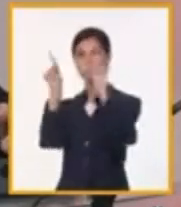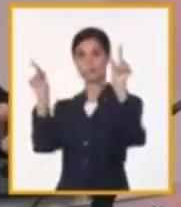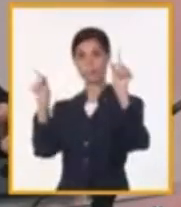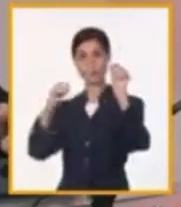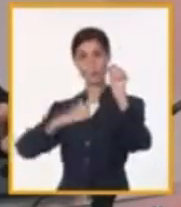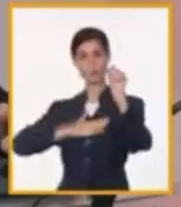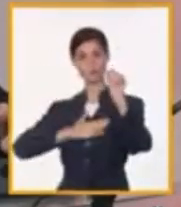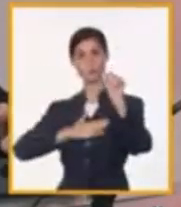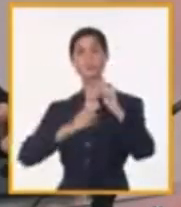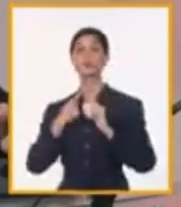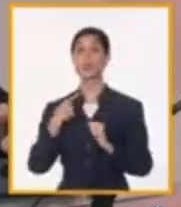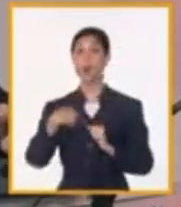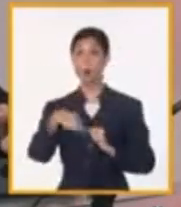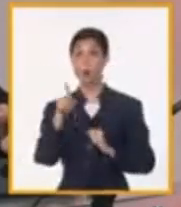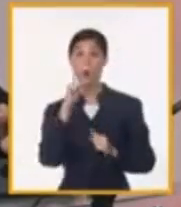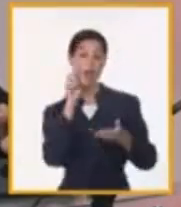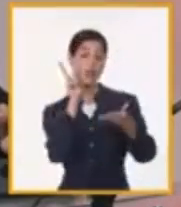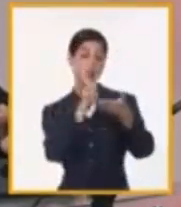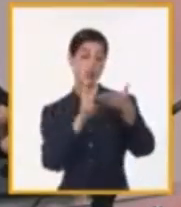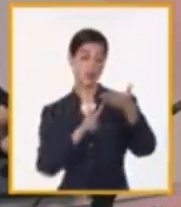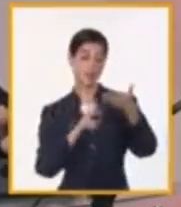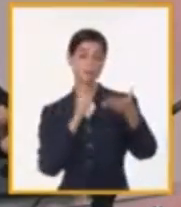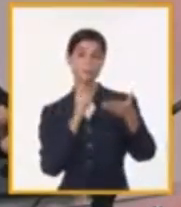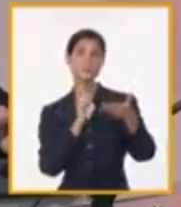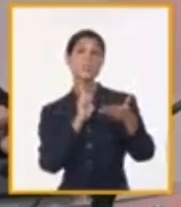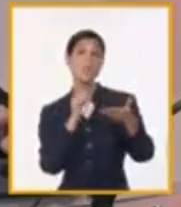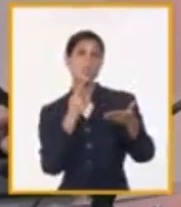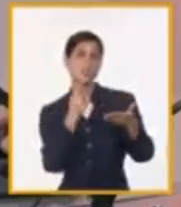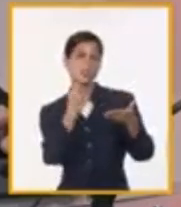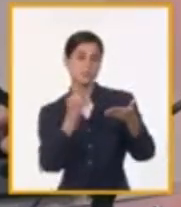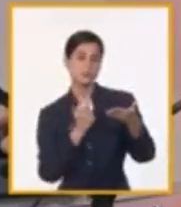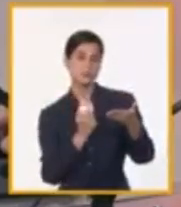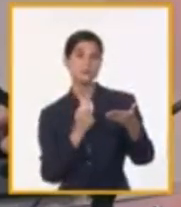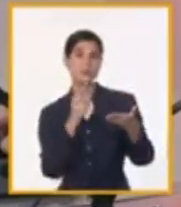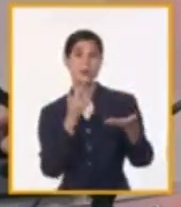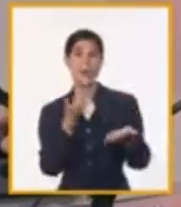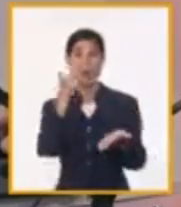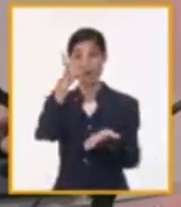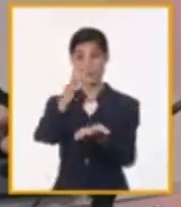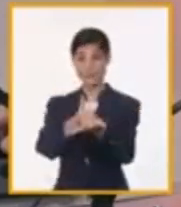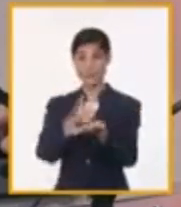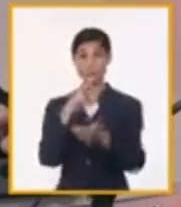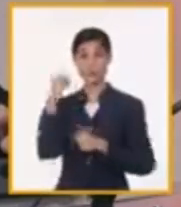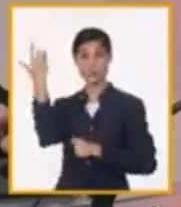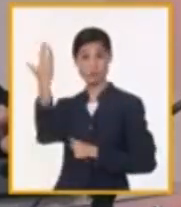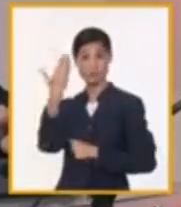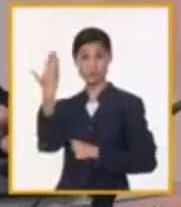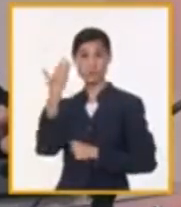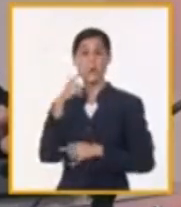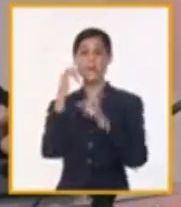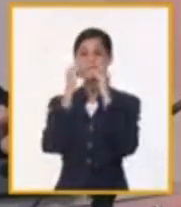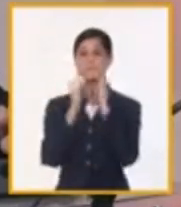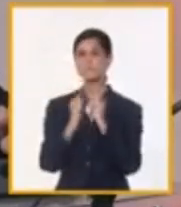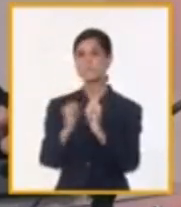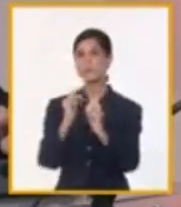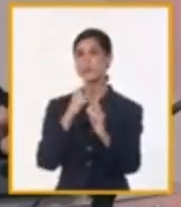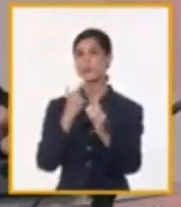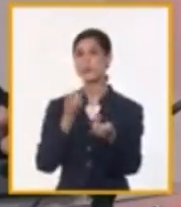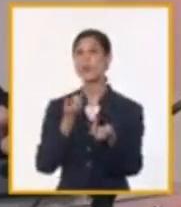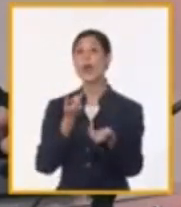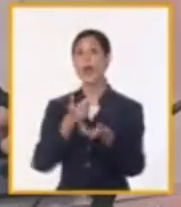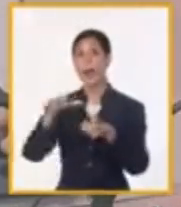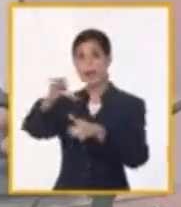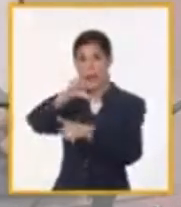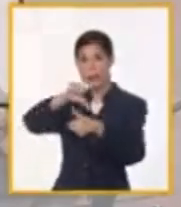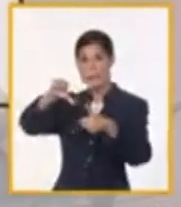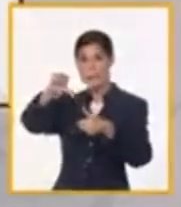vamos a leer brevemente dice que el instituto de meteorología de Cuba informó que en el noreste del Mar Caribe persiste